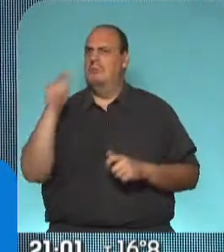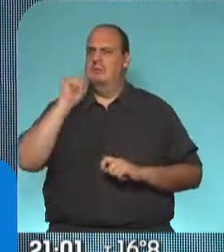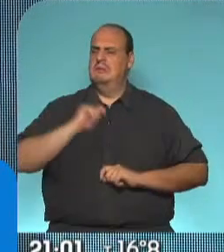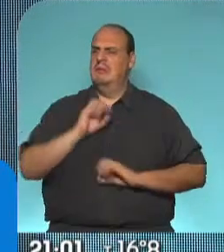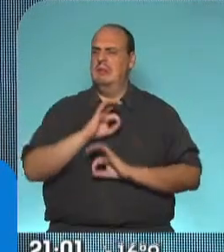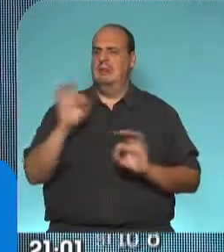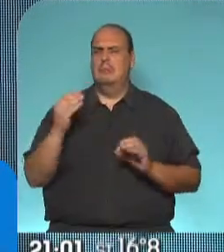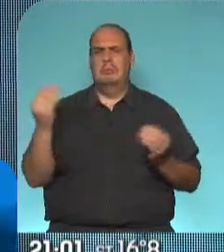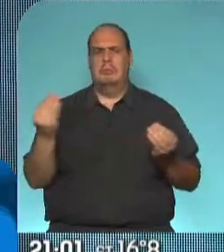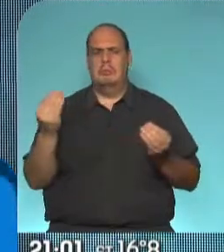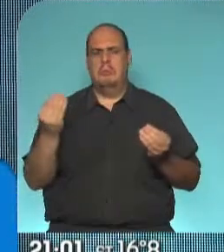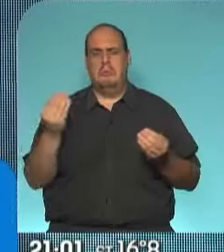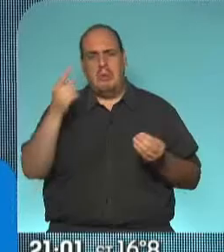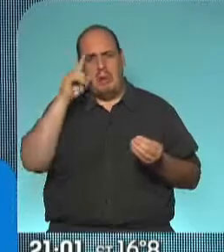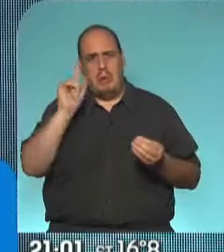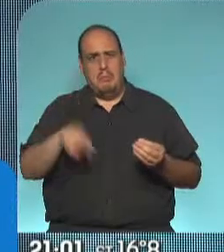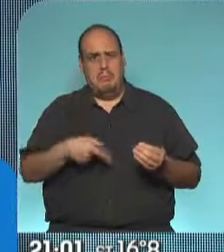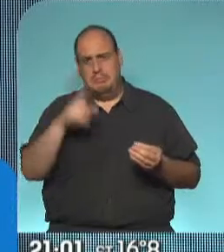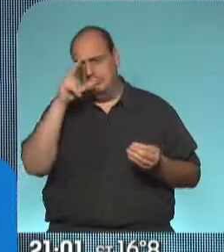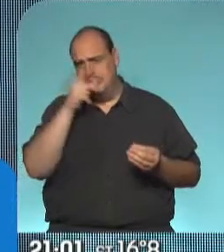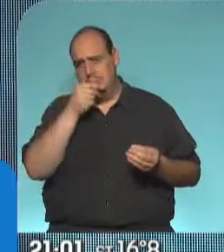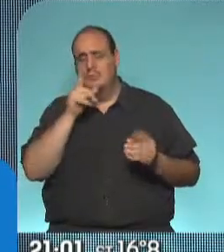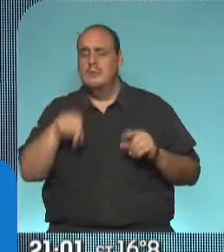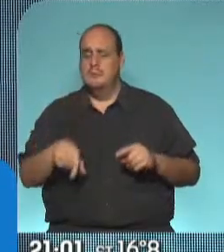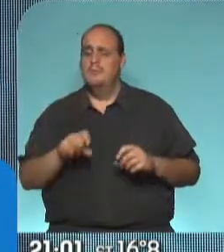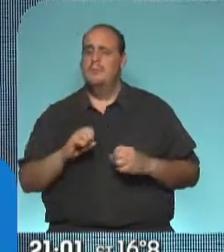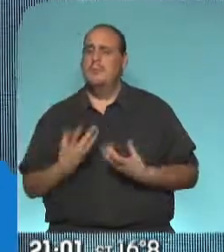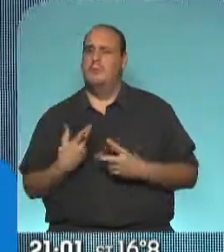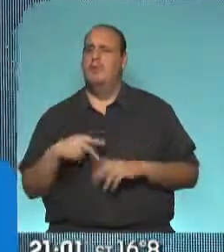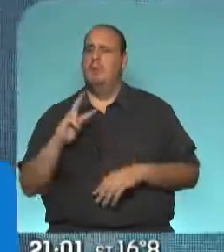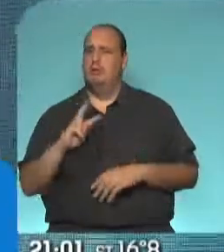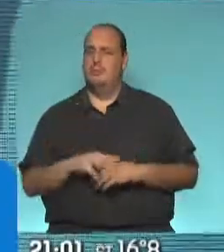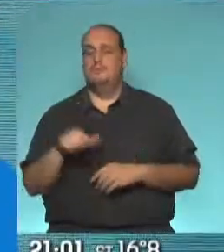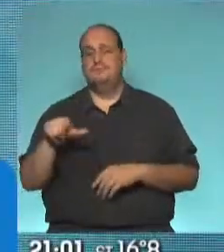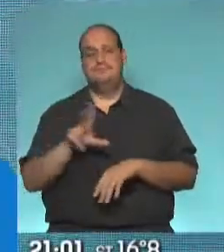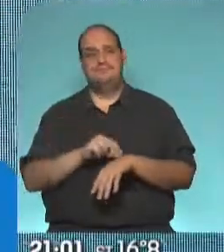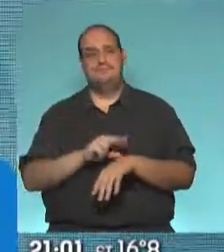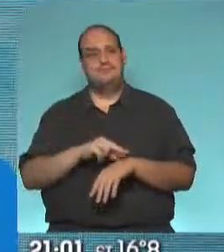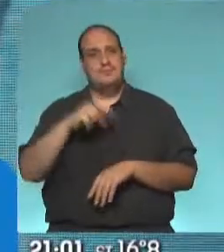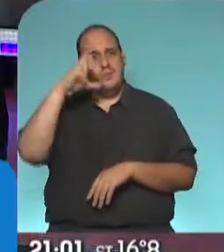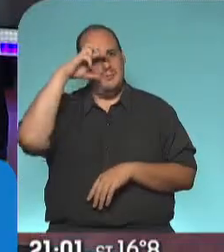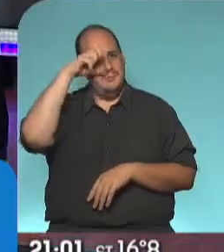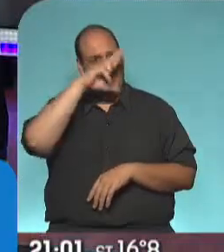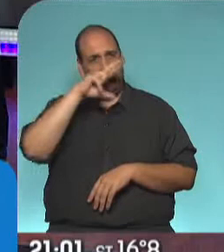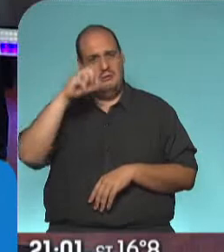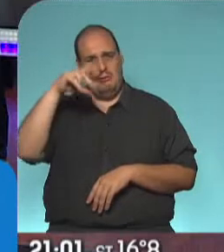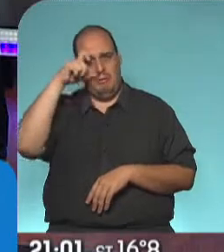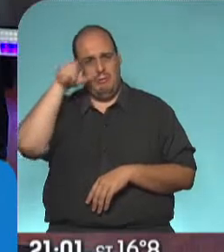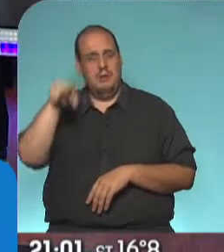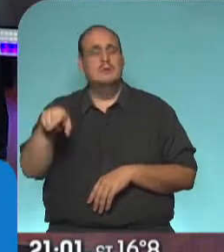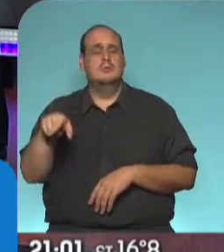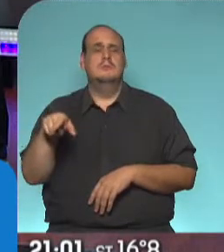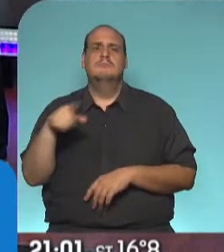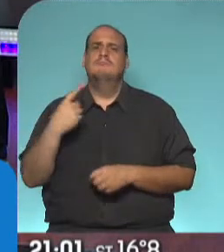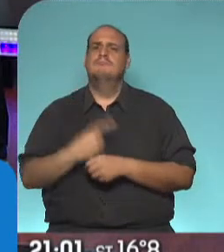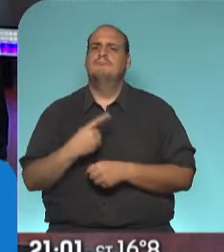las semanas, sino que quedaron más vulnerables que nunca. Y aquí con el doctor Sergio Perrone vamos a entender, primero